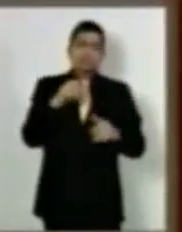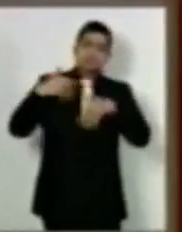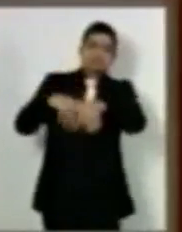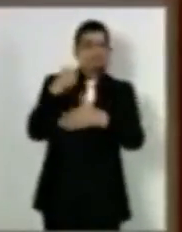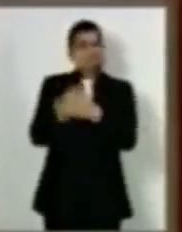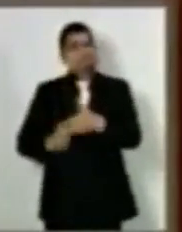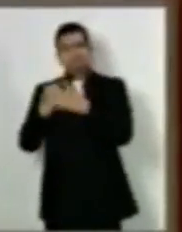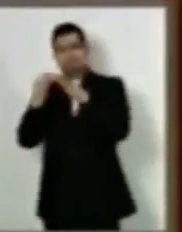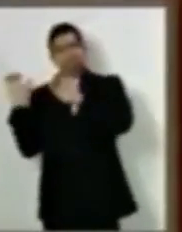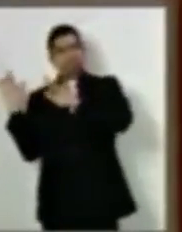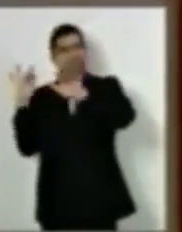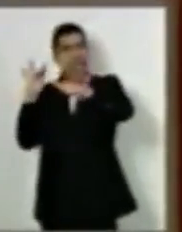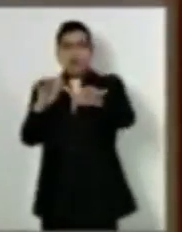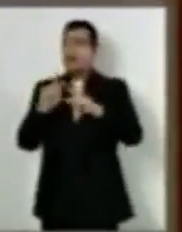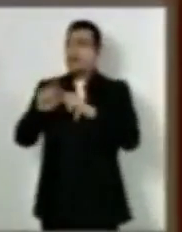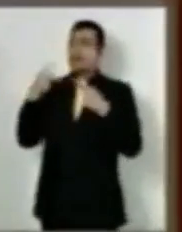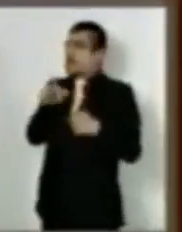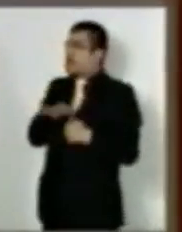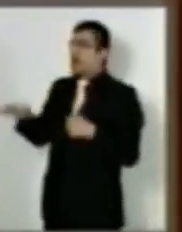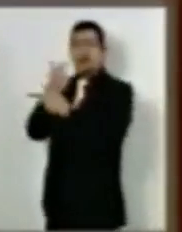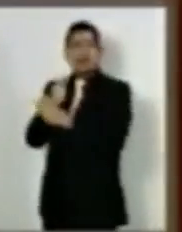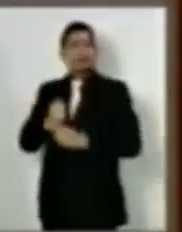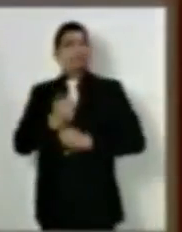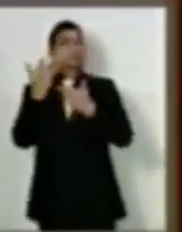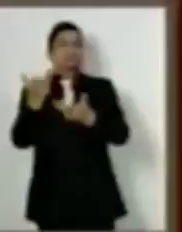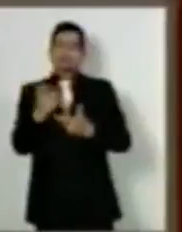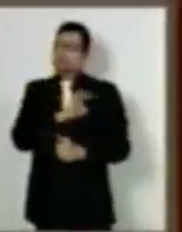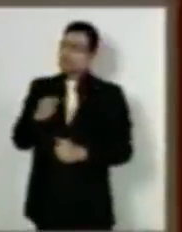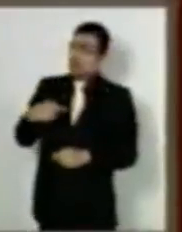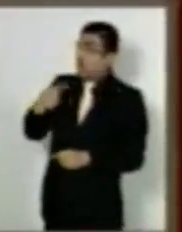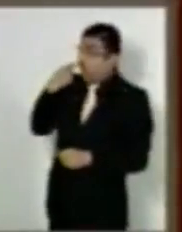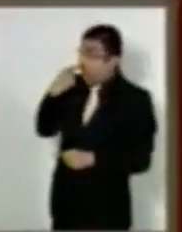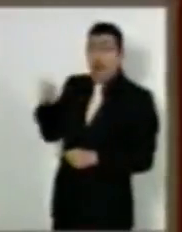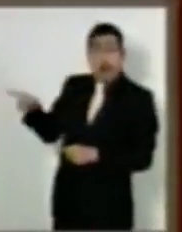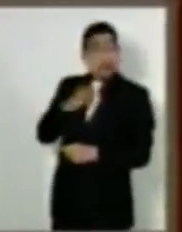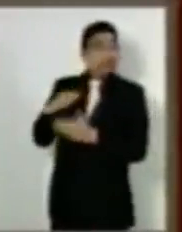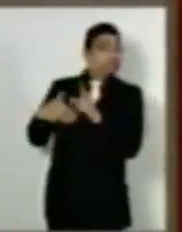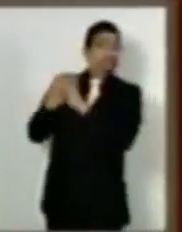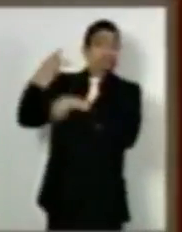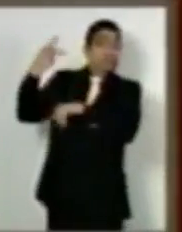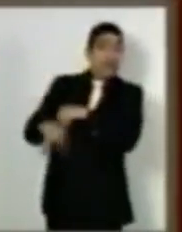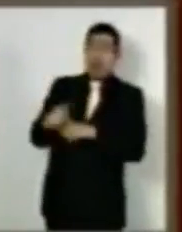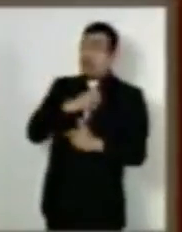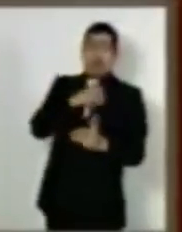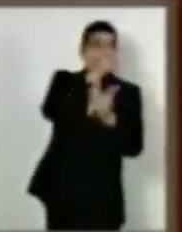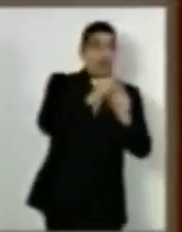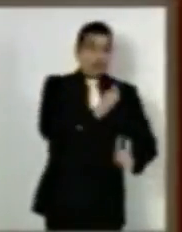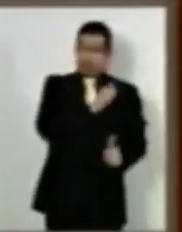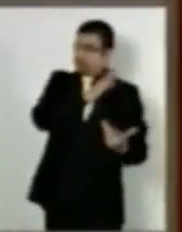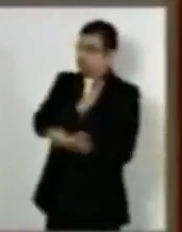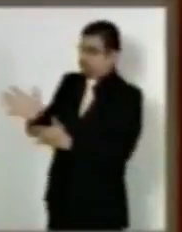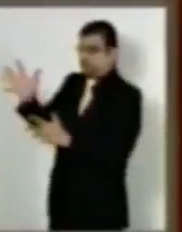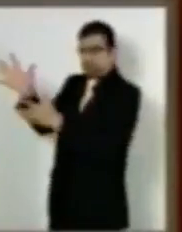protestas sociales y libertad de expresión puedan ser consideradas como un riesgo a la seguridad